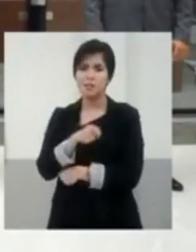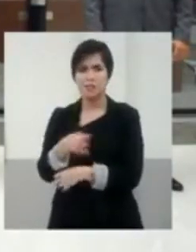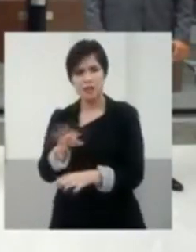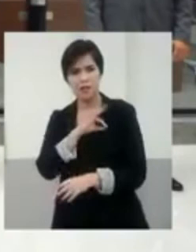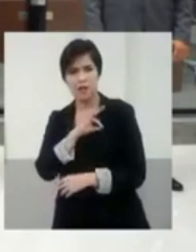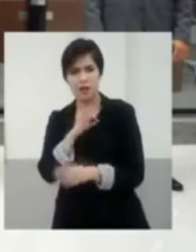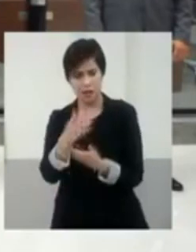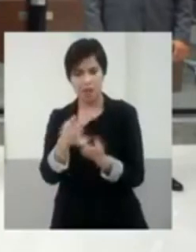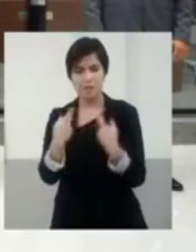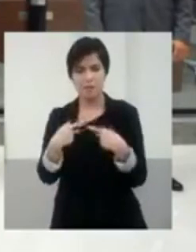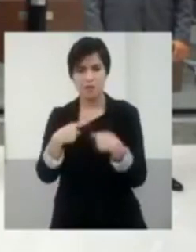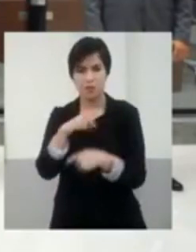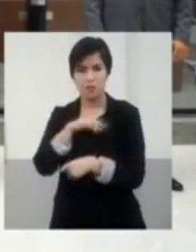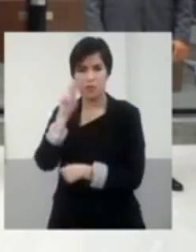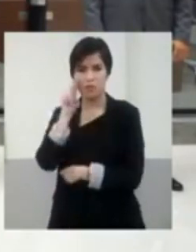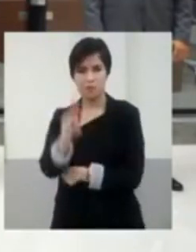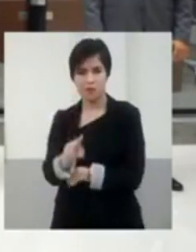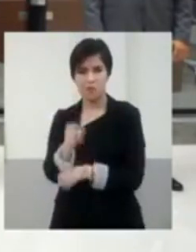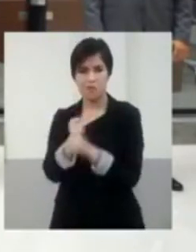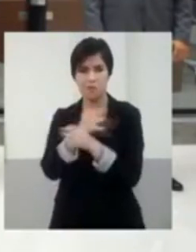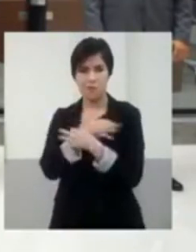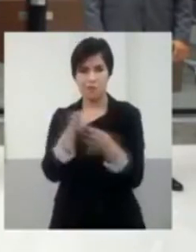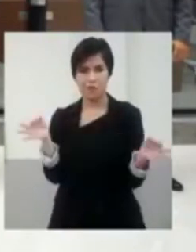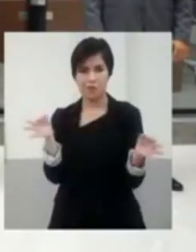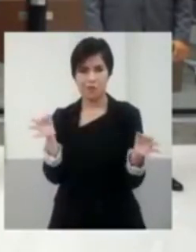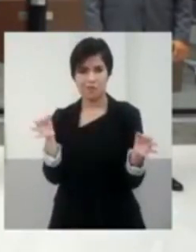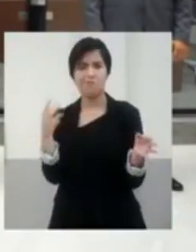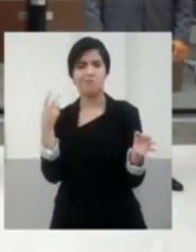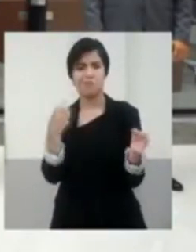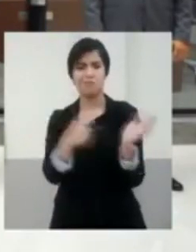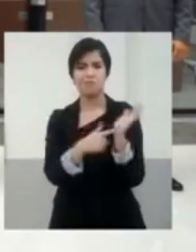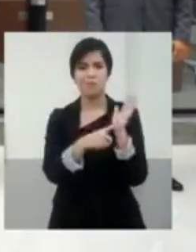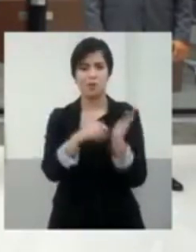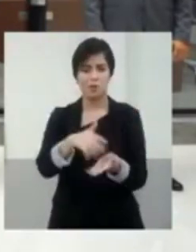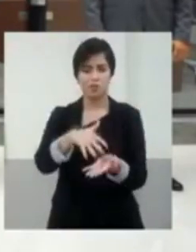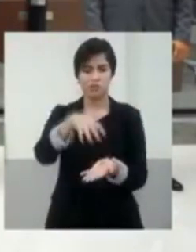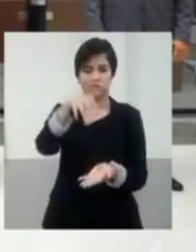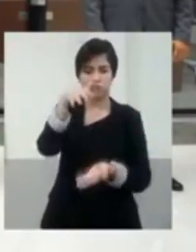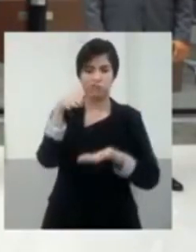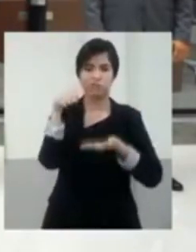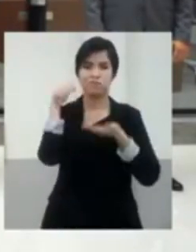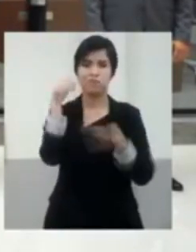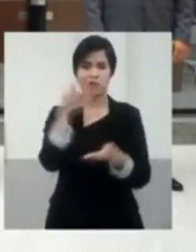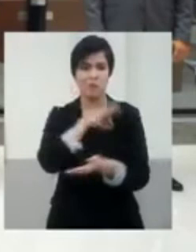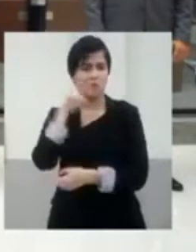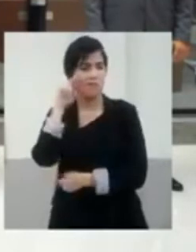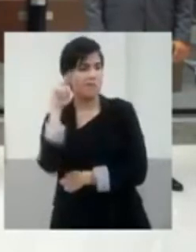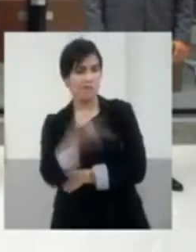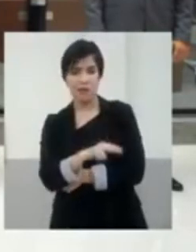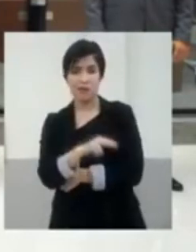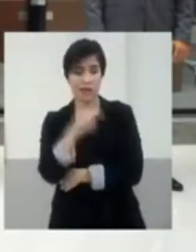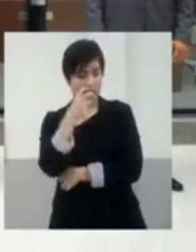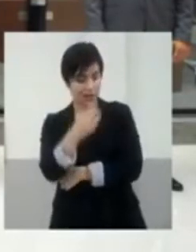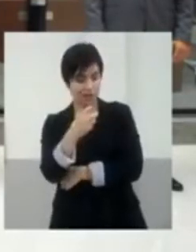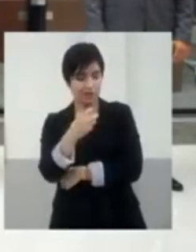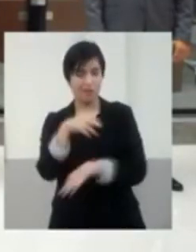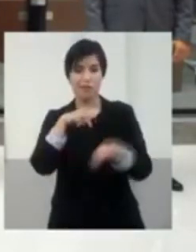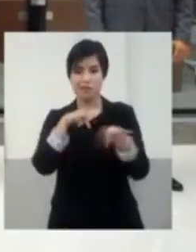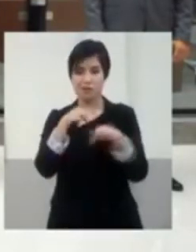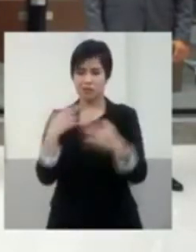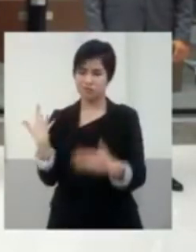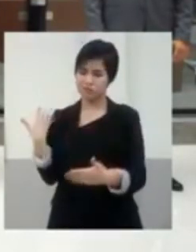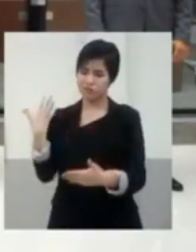presidente provisional de Uruapan, el más importante reto profesional y político de mi vida hasta el día de hoy. Lo hago con